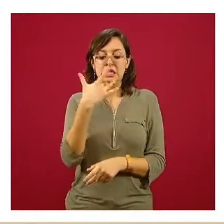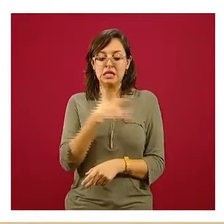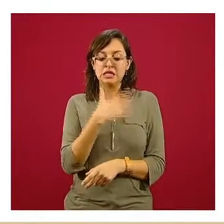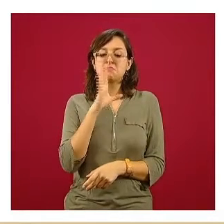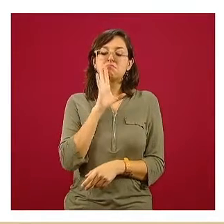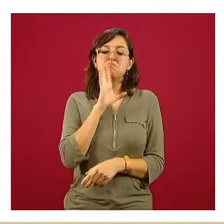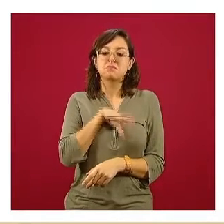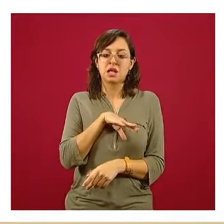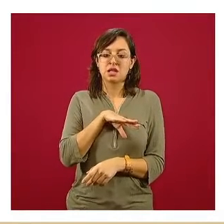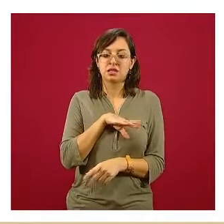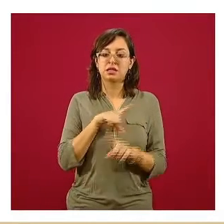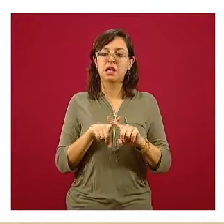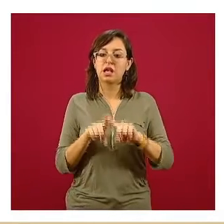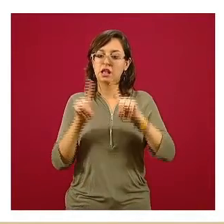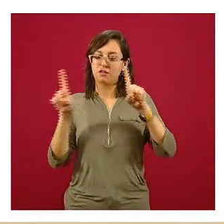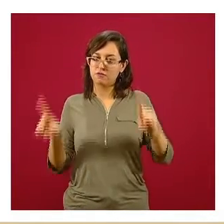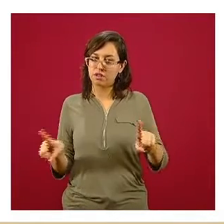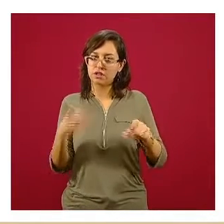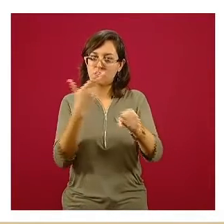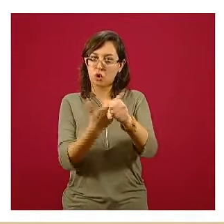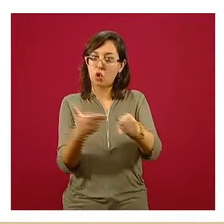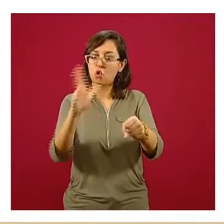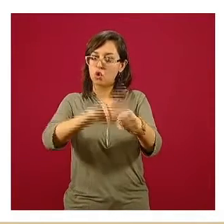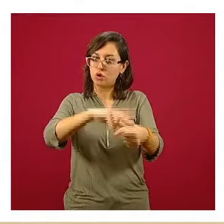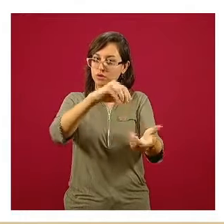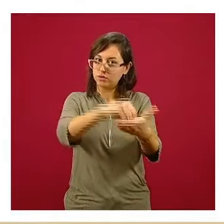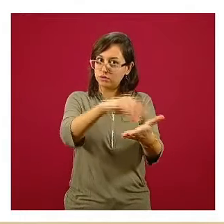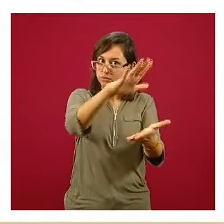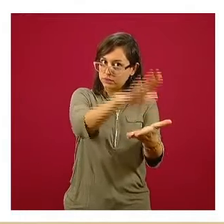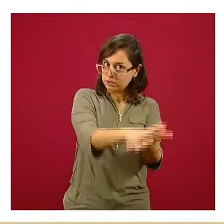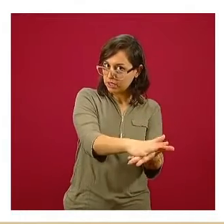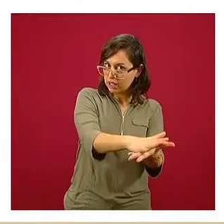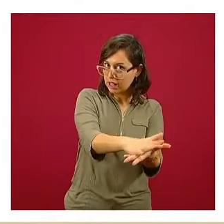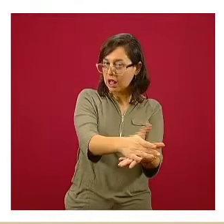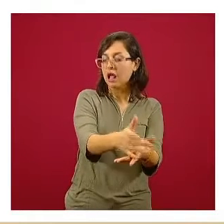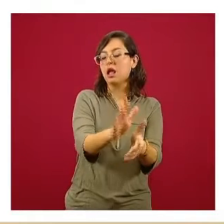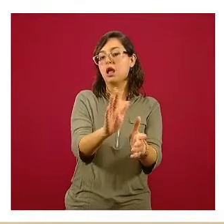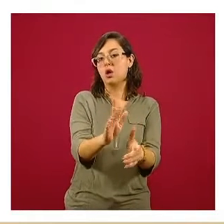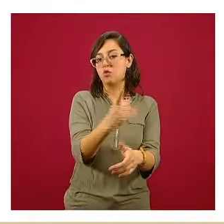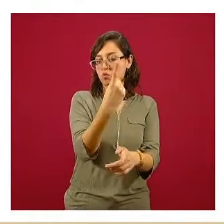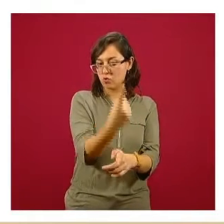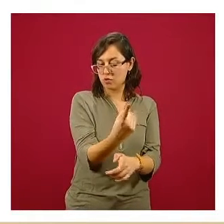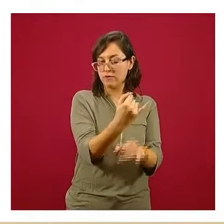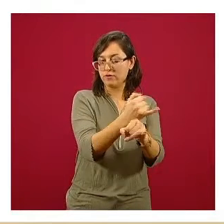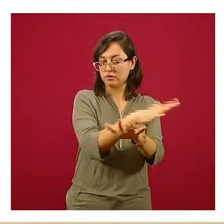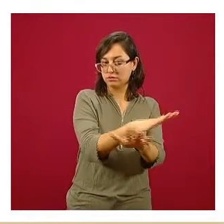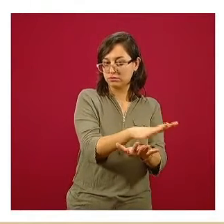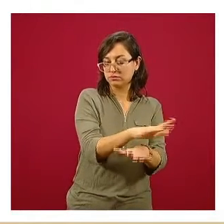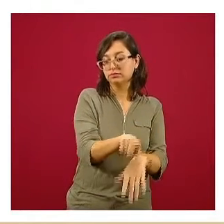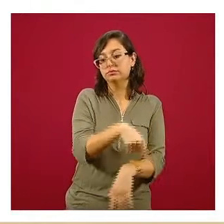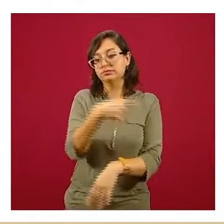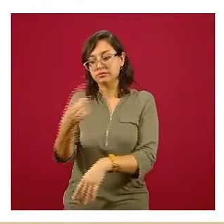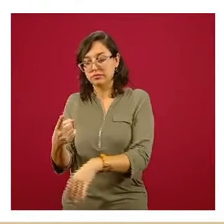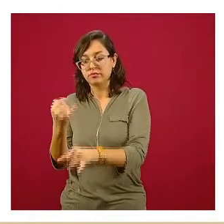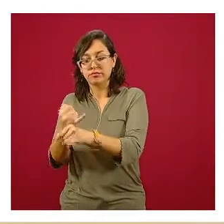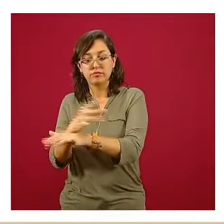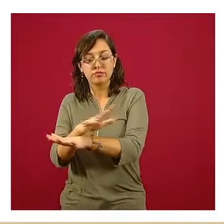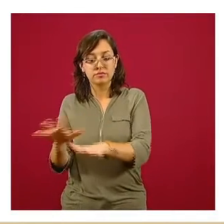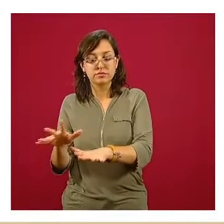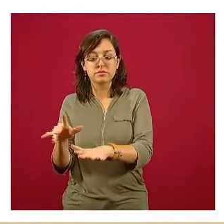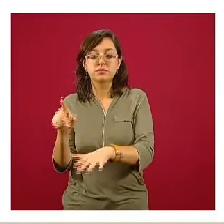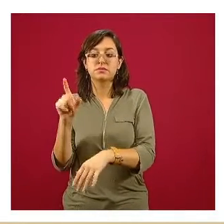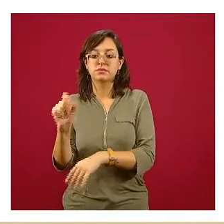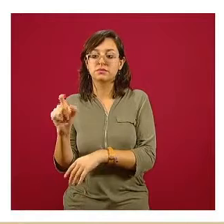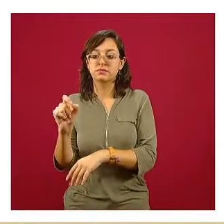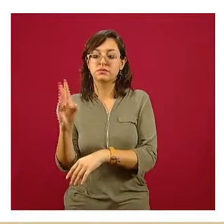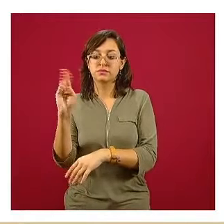registro. Hay una forma un poco diferente de la curva epidémica, como lo comentamos todas las noches, y también existen estos un poquito más